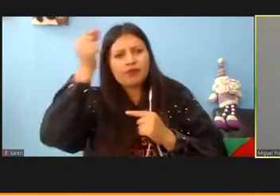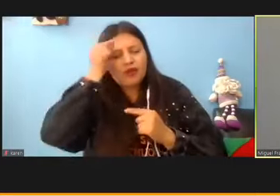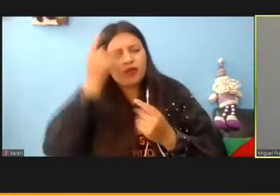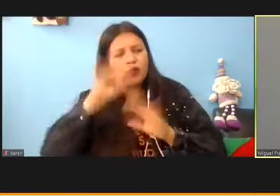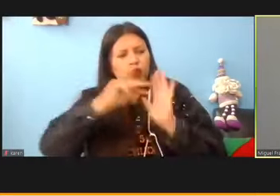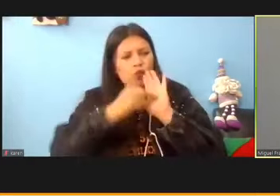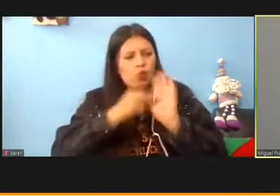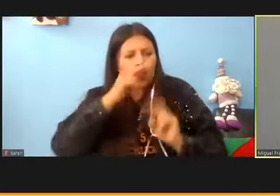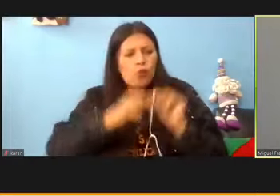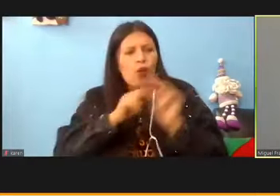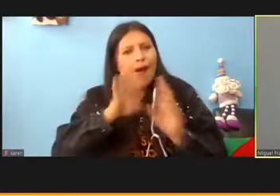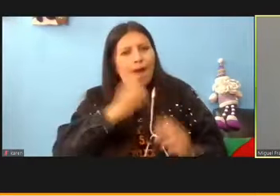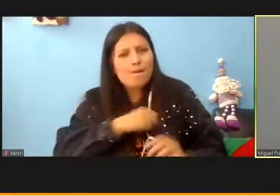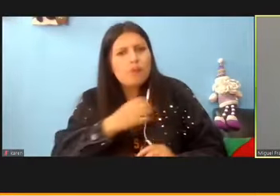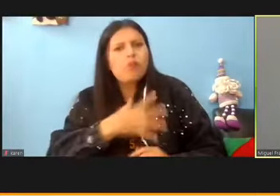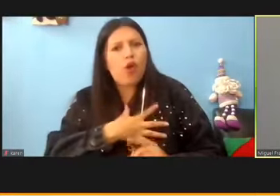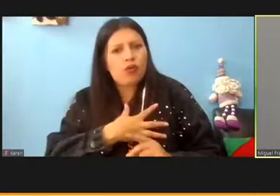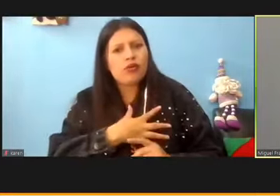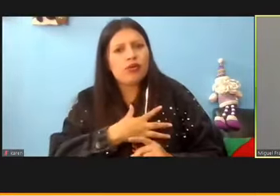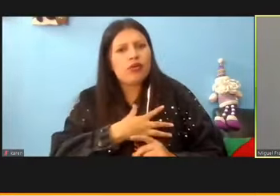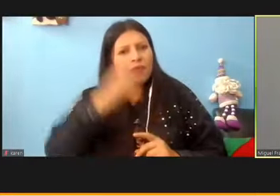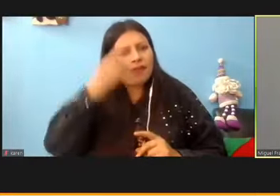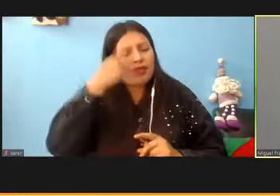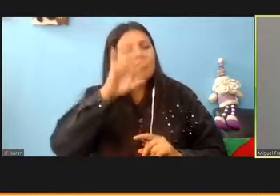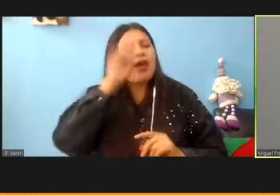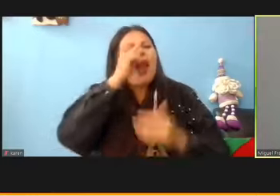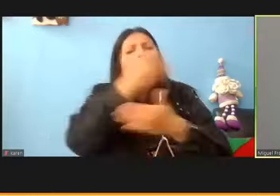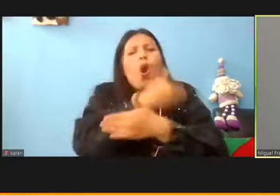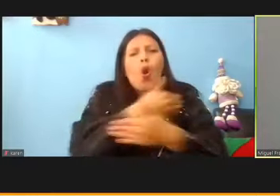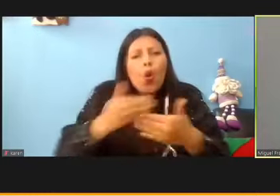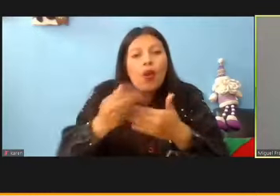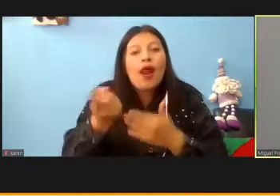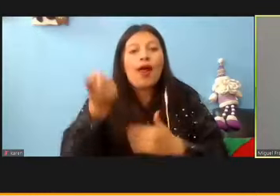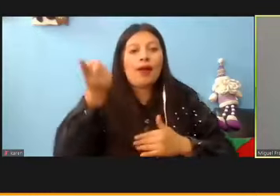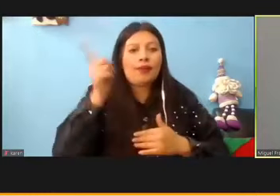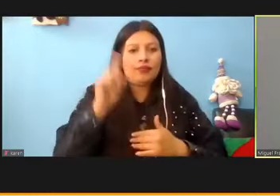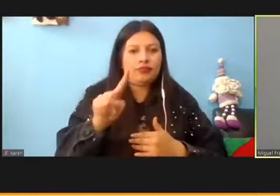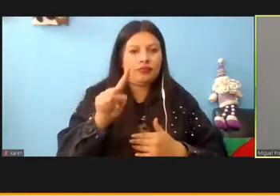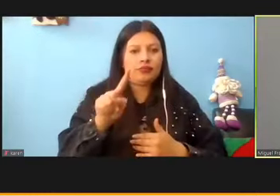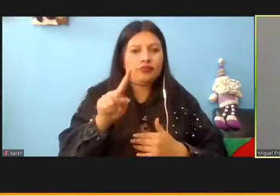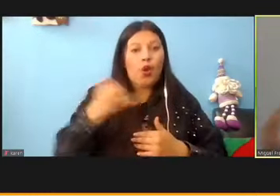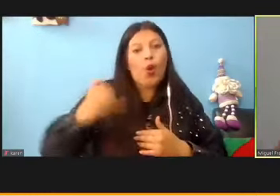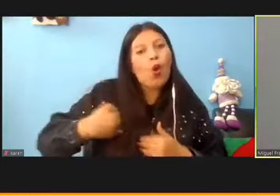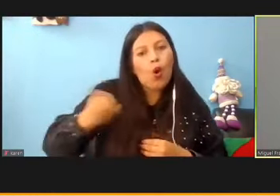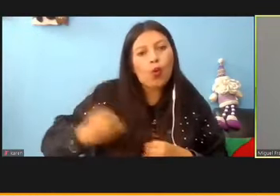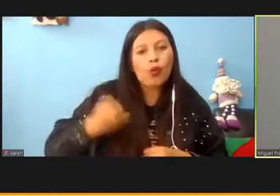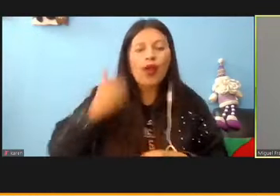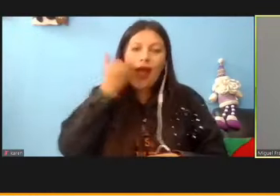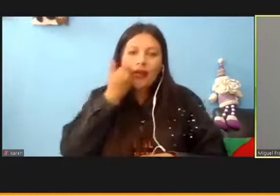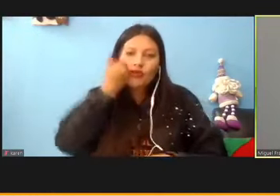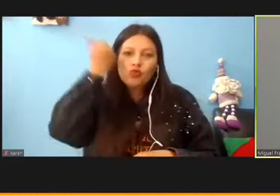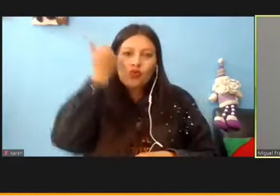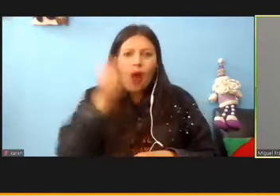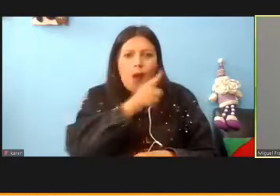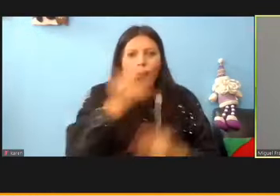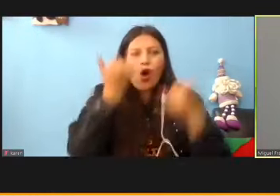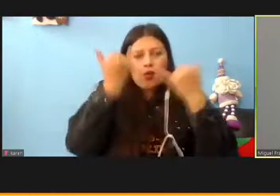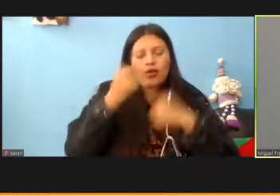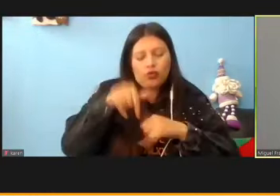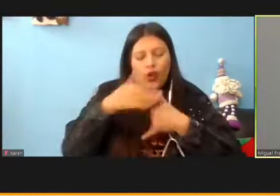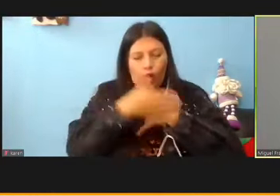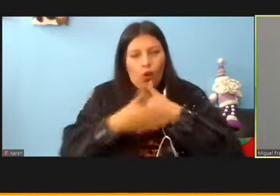constituye como una posibilidad también para los más pequeños, como para las jóvenes, adultos que están en este momento en el